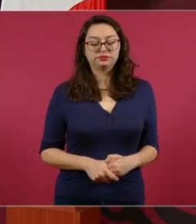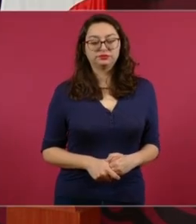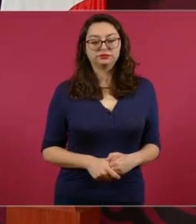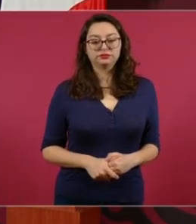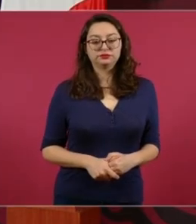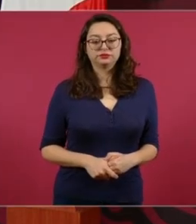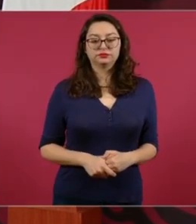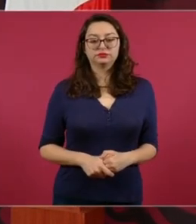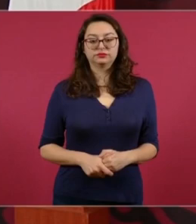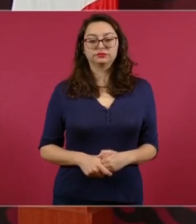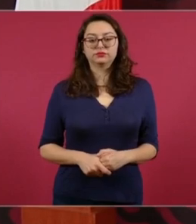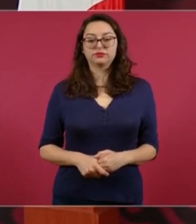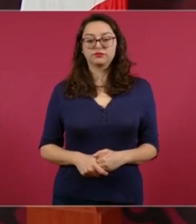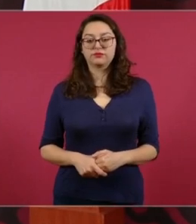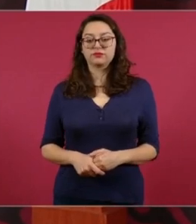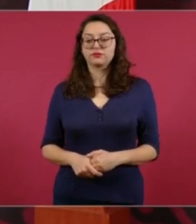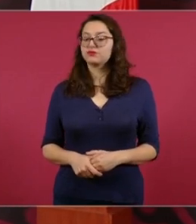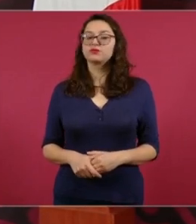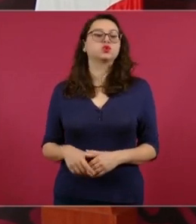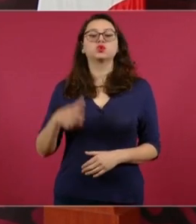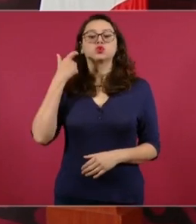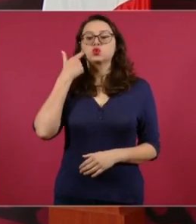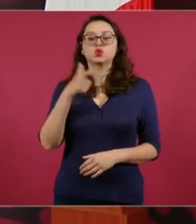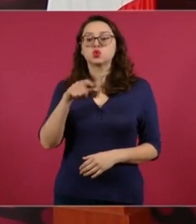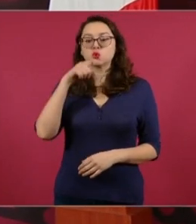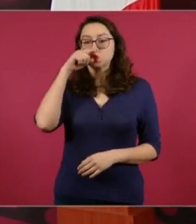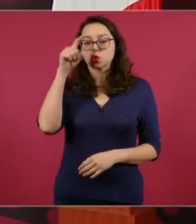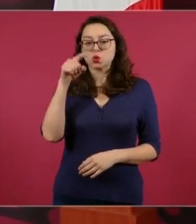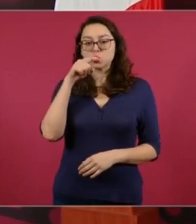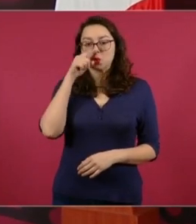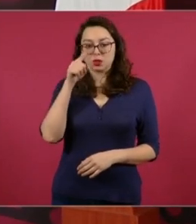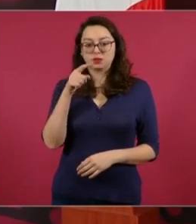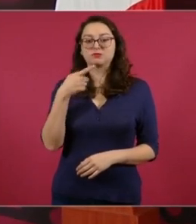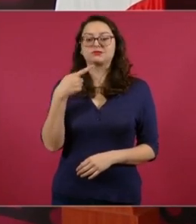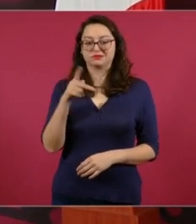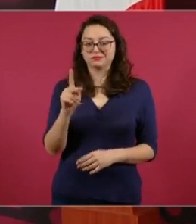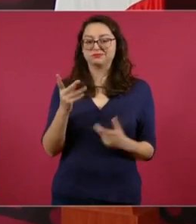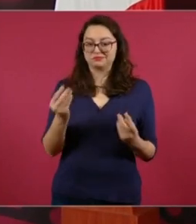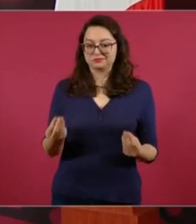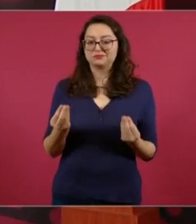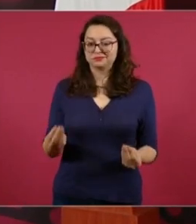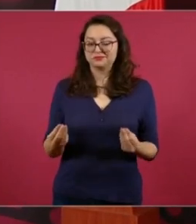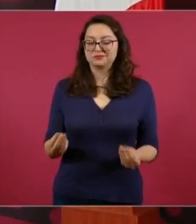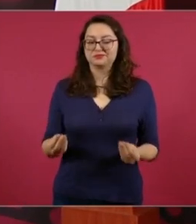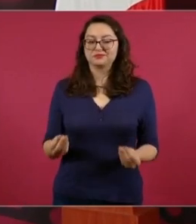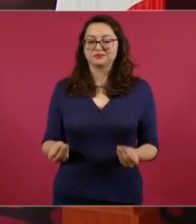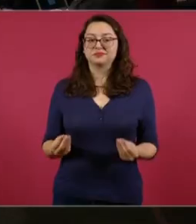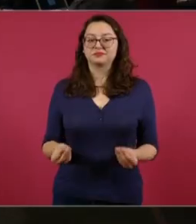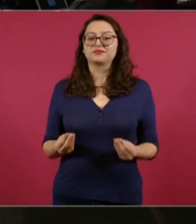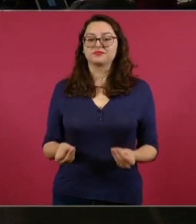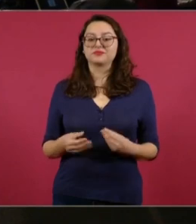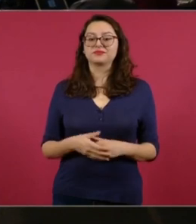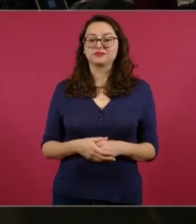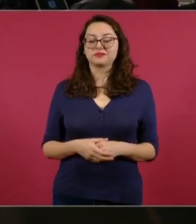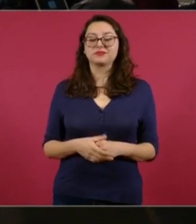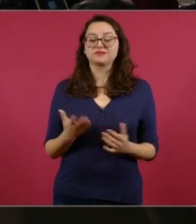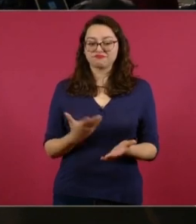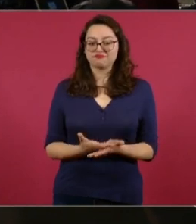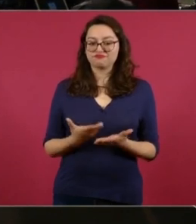sí. No quiero presumir, pero sí, fueron bastantes, muchos. Pero este va a ser